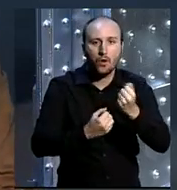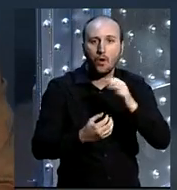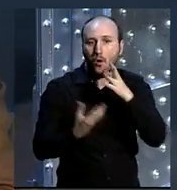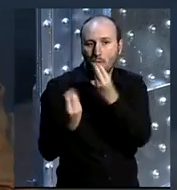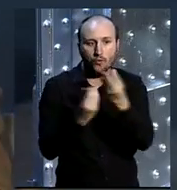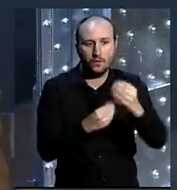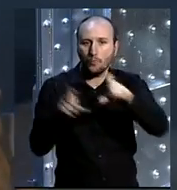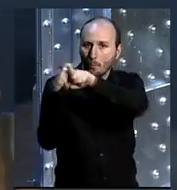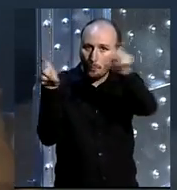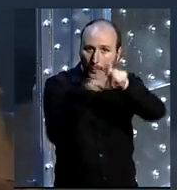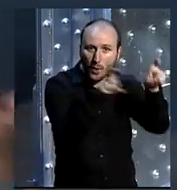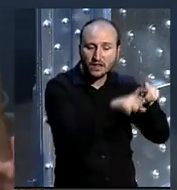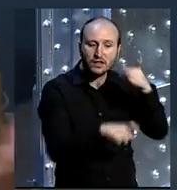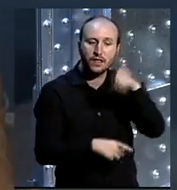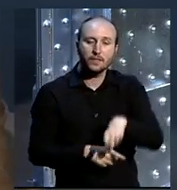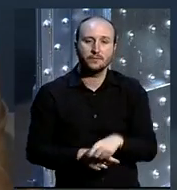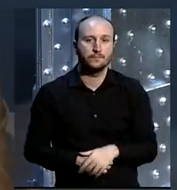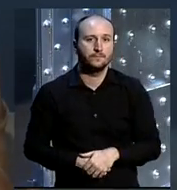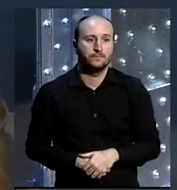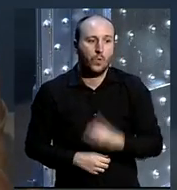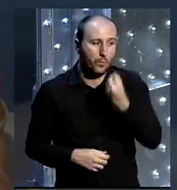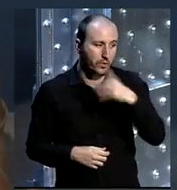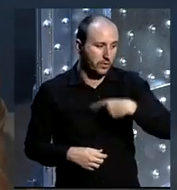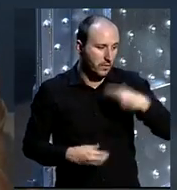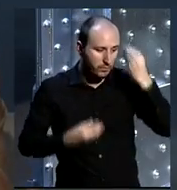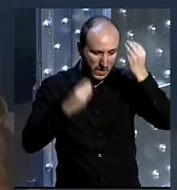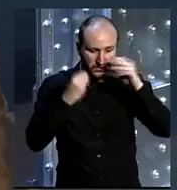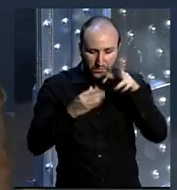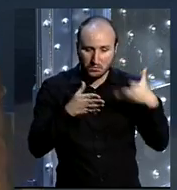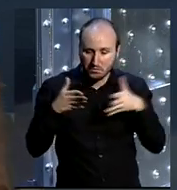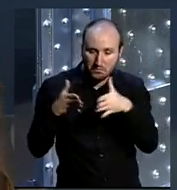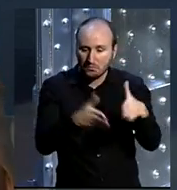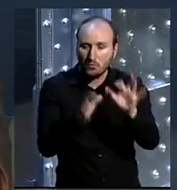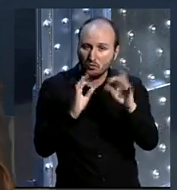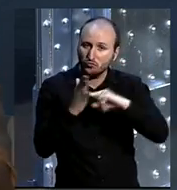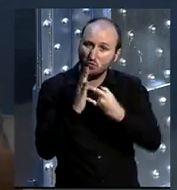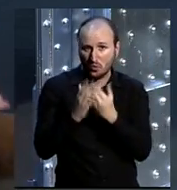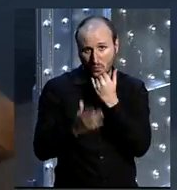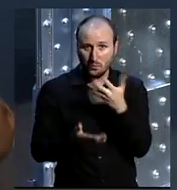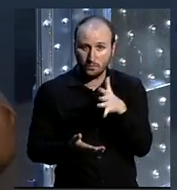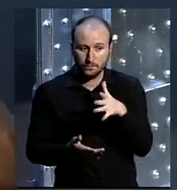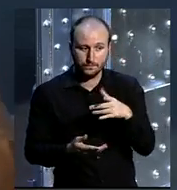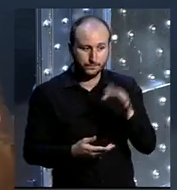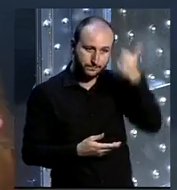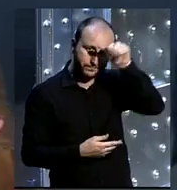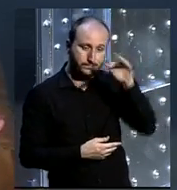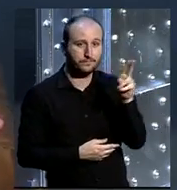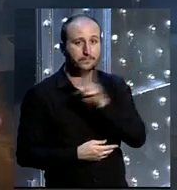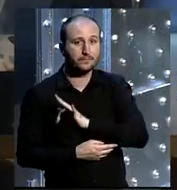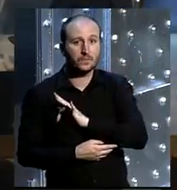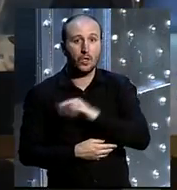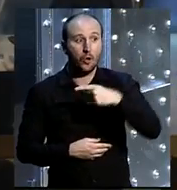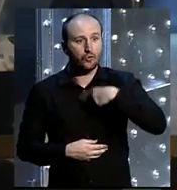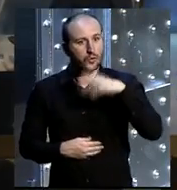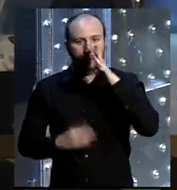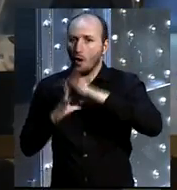Telefónica también, y bueno, yo creo que ese es el camino, ¿no? Yo sustancialmente, vamos, estoy 100%